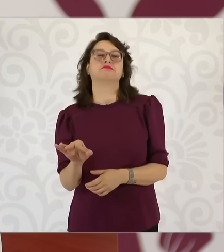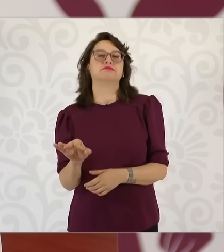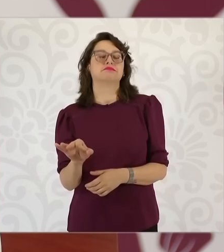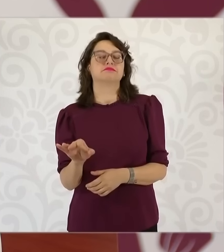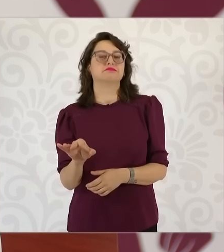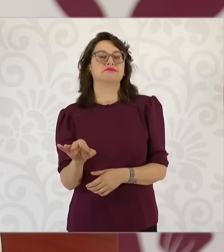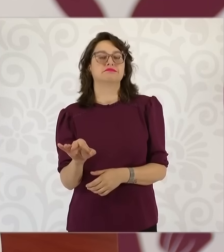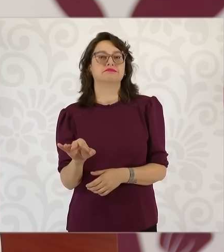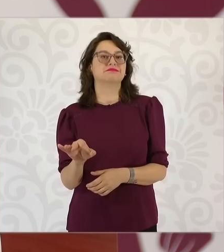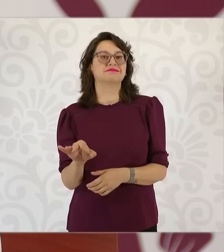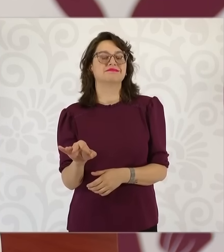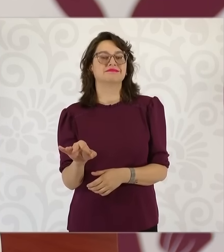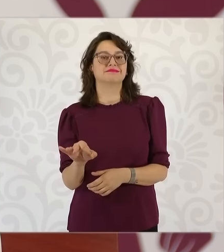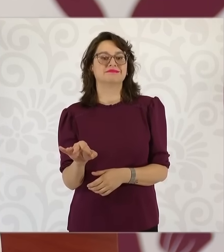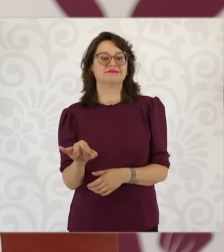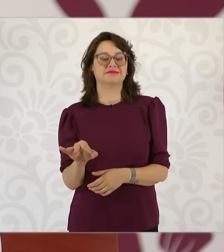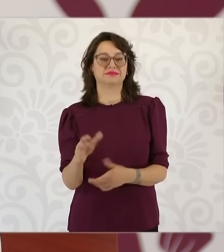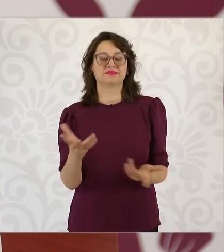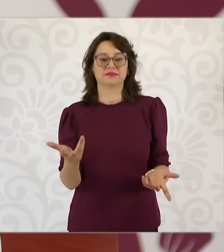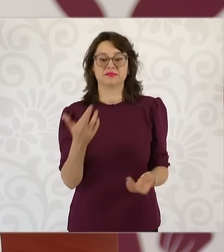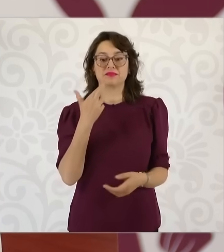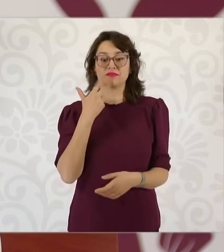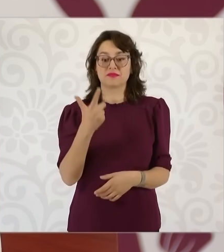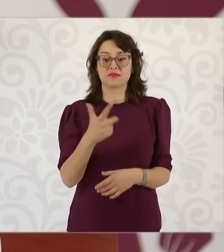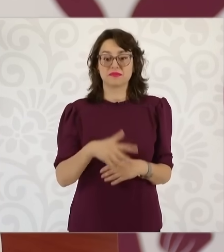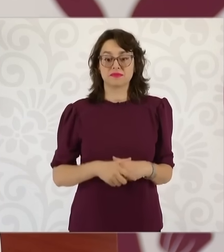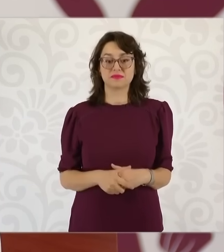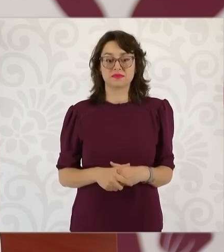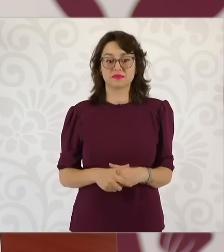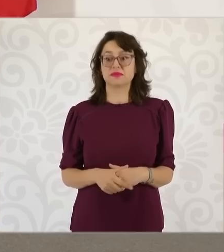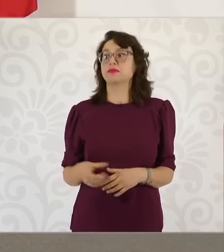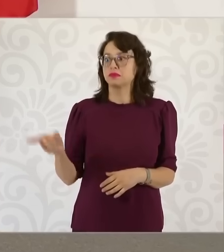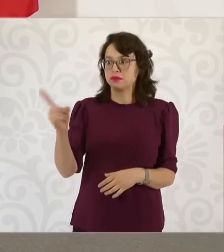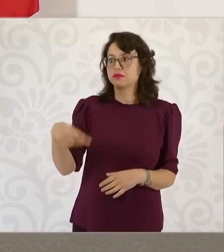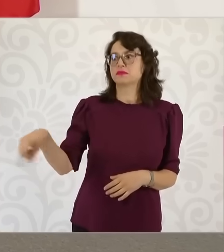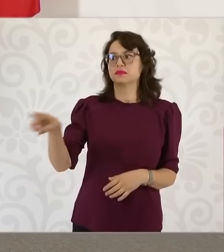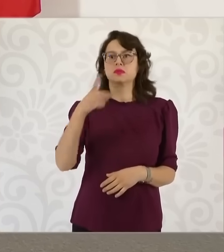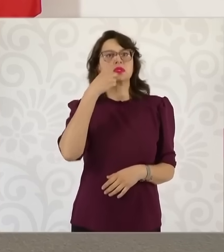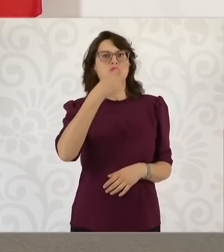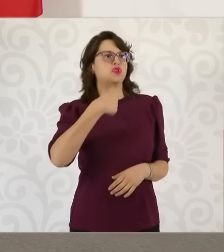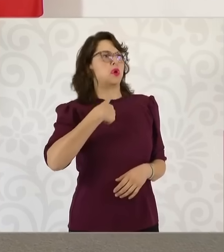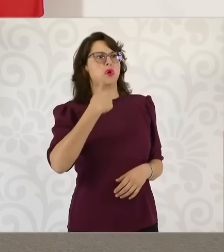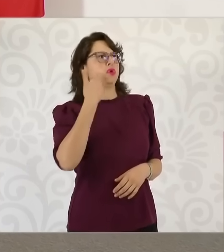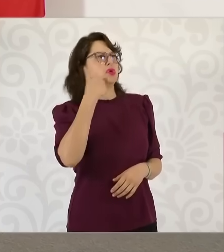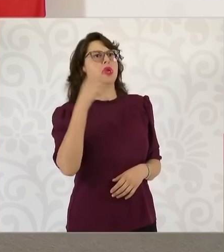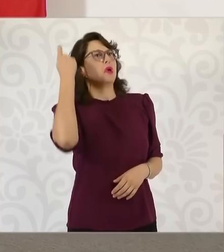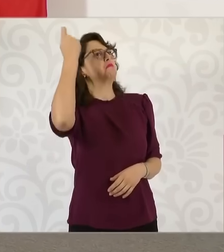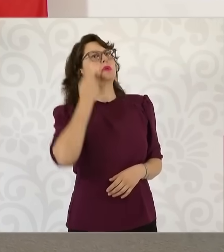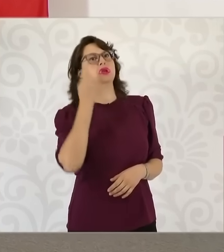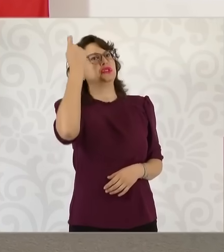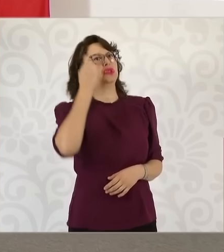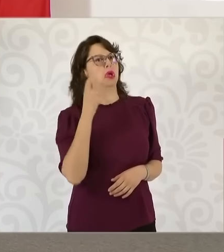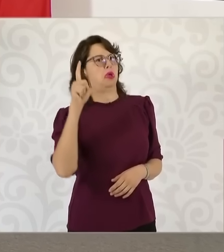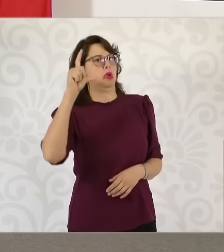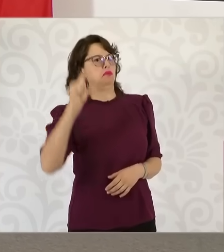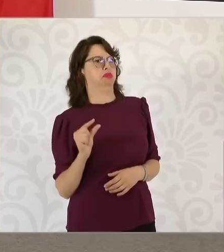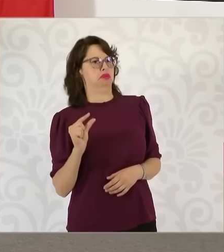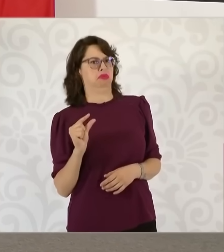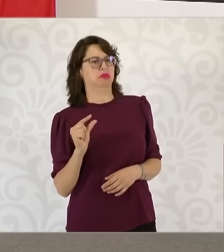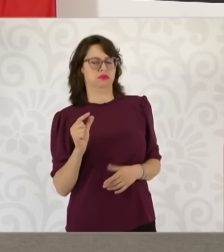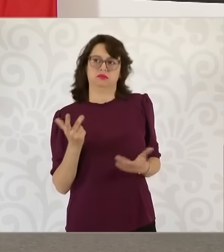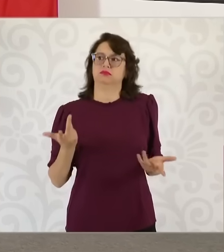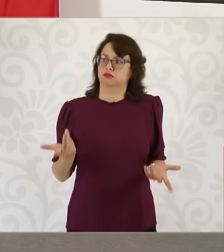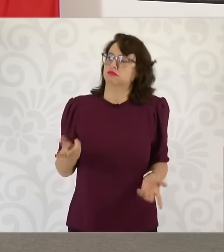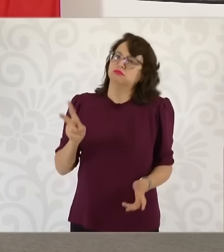Entonces, esta demanda justa, decir, no queremos pensiones injustas, pensiones que no representen